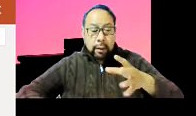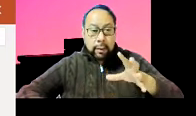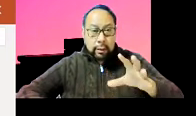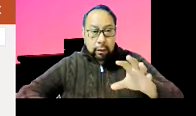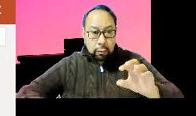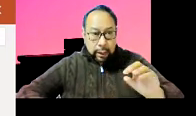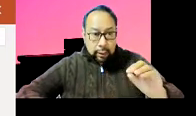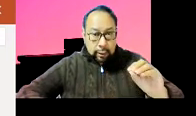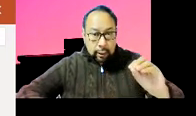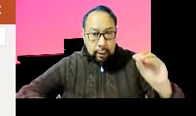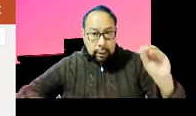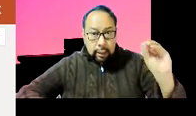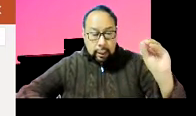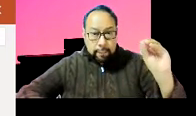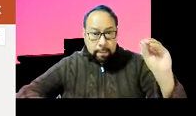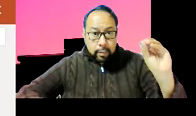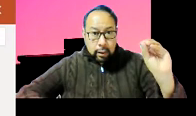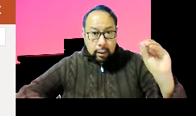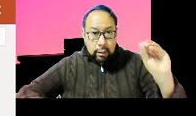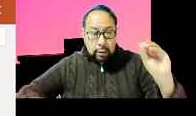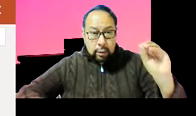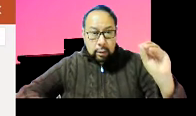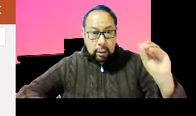Entonces vamos a ver estas dos partes, que